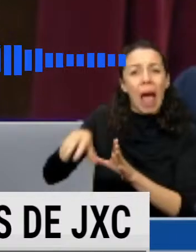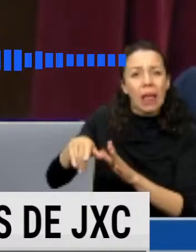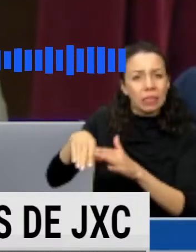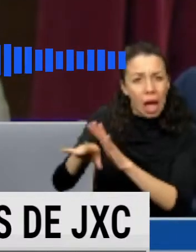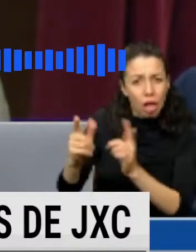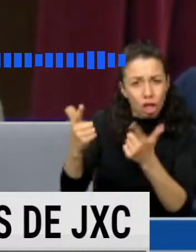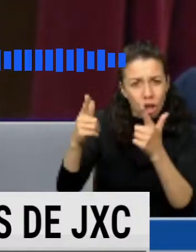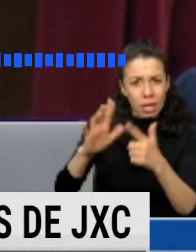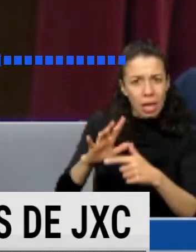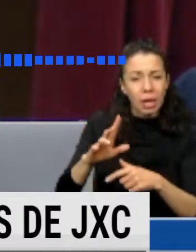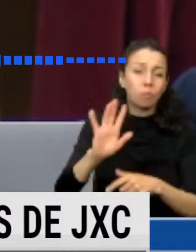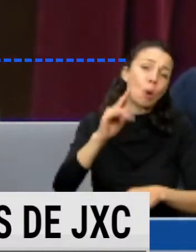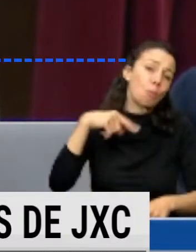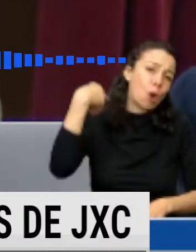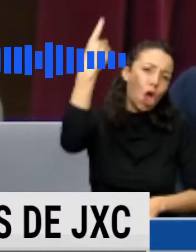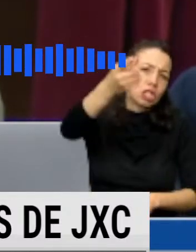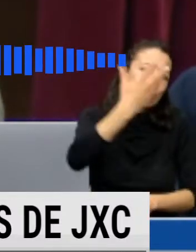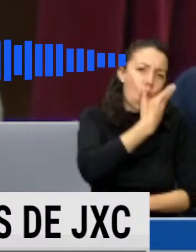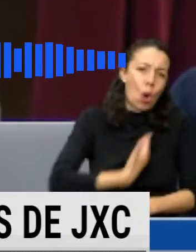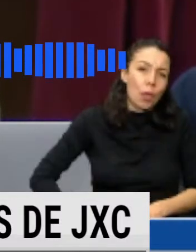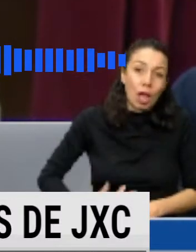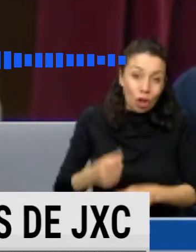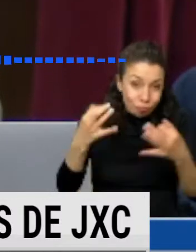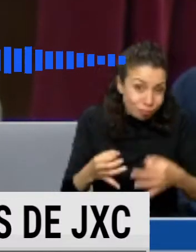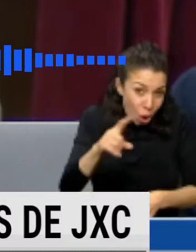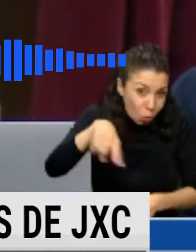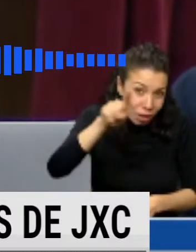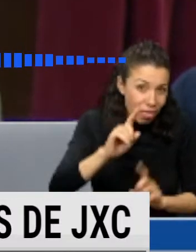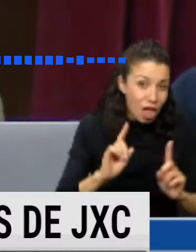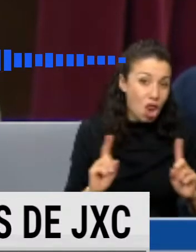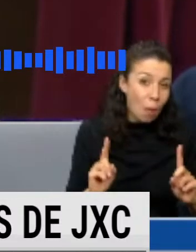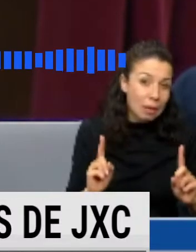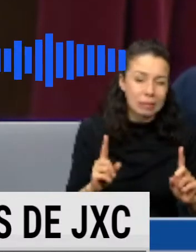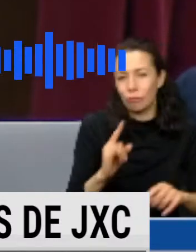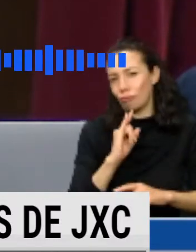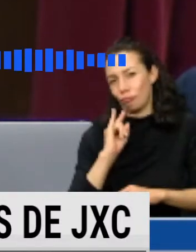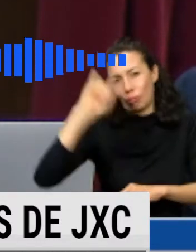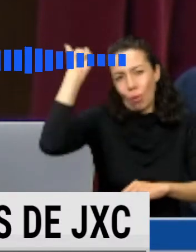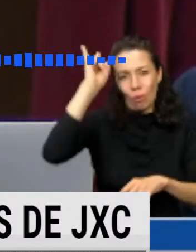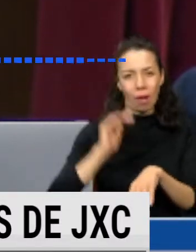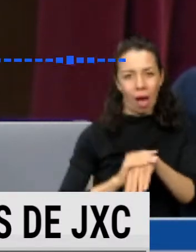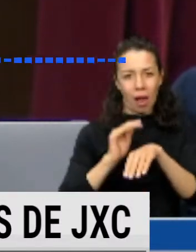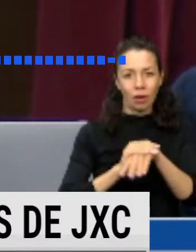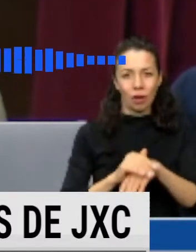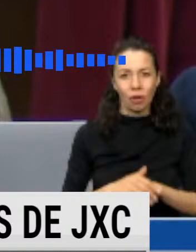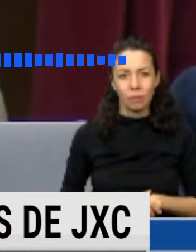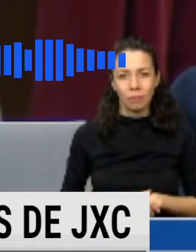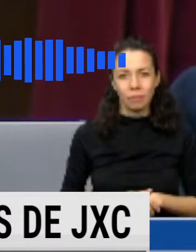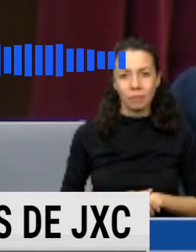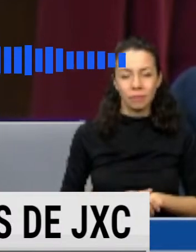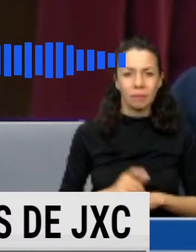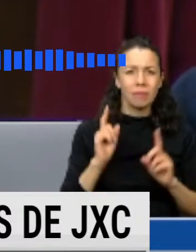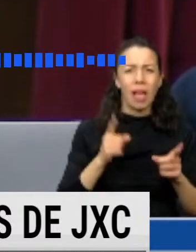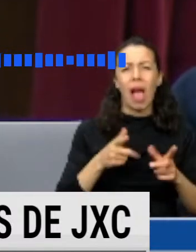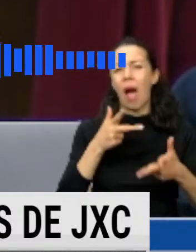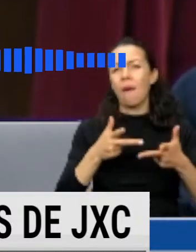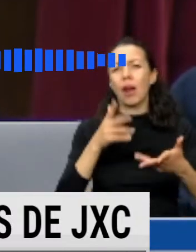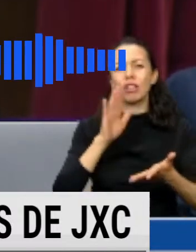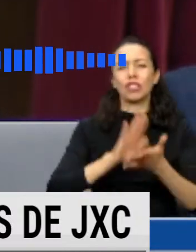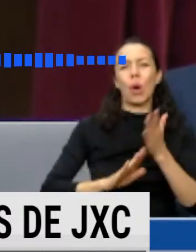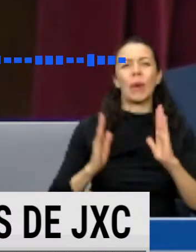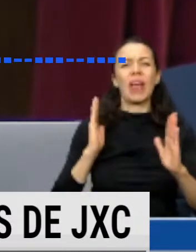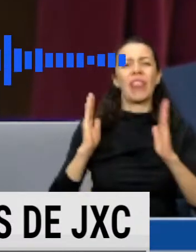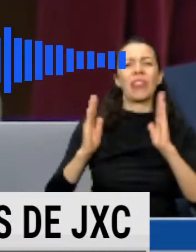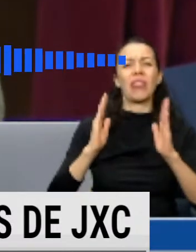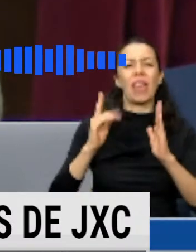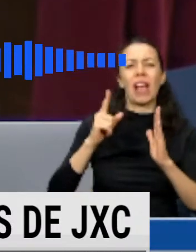esto de la provincia de Corrientes, por ejemplo, van a causar un gran daño, aunque Corrientes está demostrando su capacidad de gobernar y de llevar